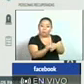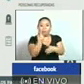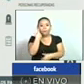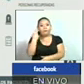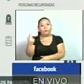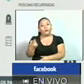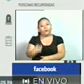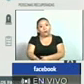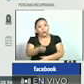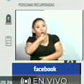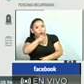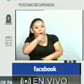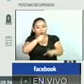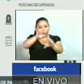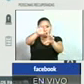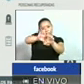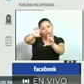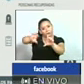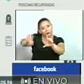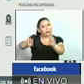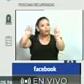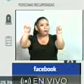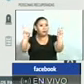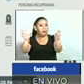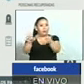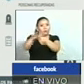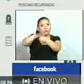estadísticas en cuanto al tema del COVID-19.